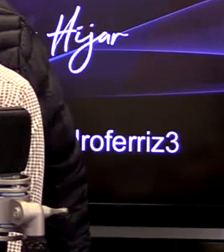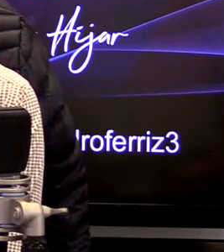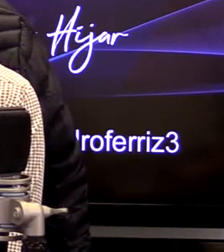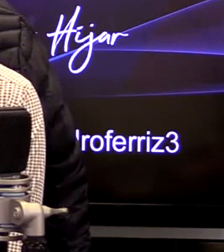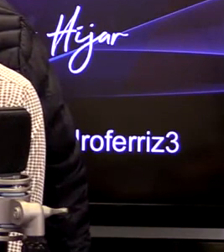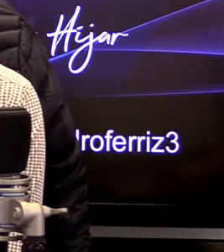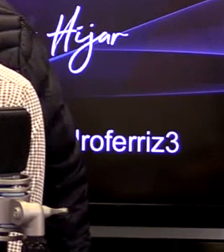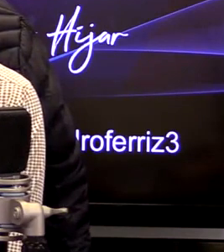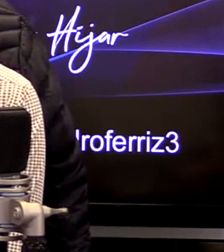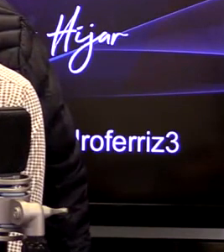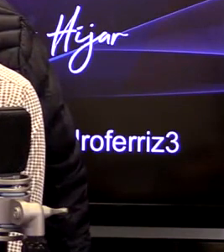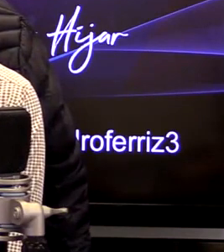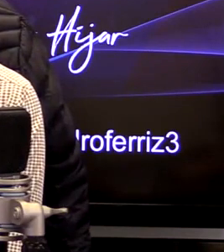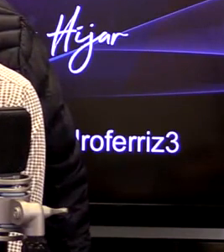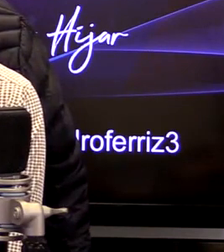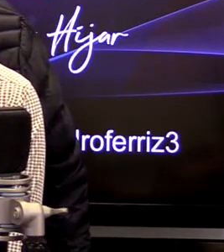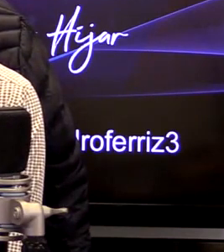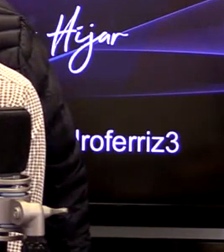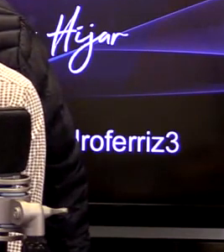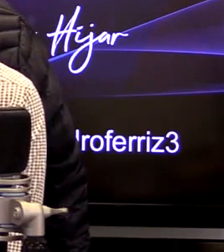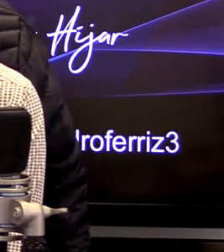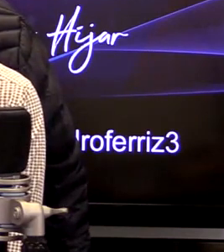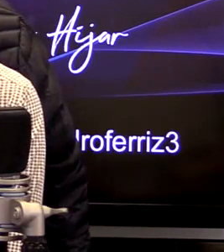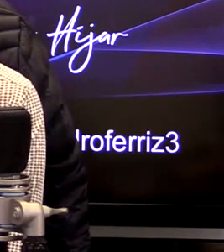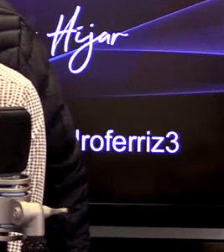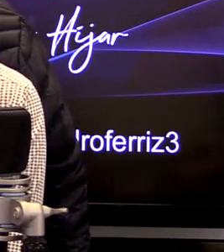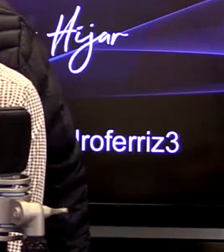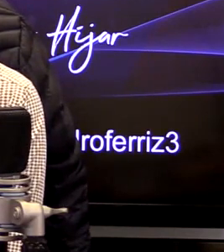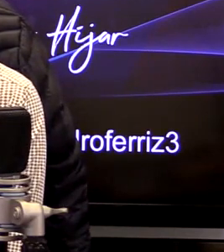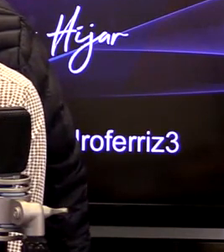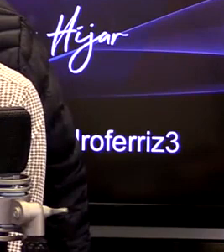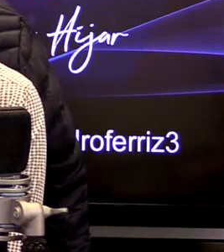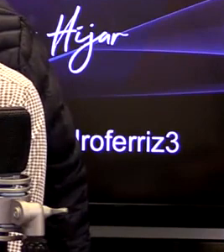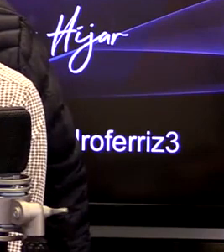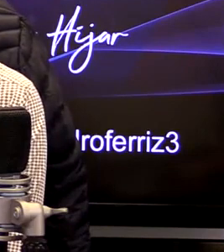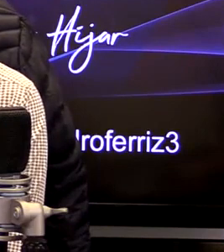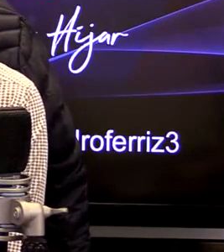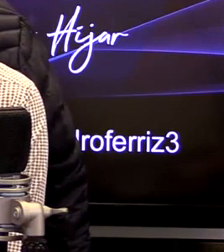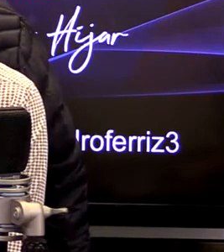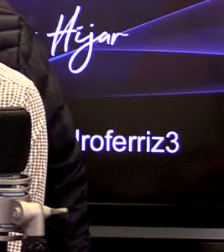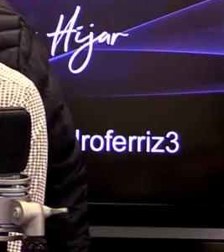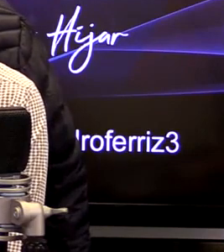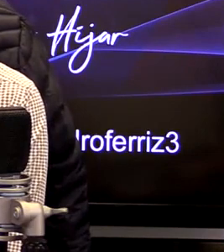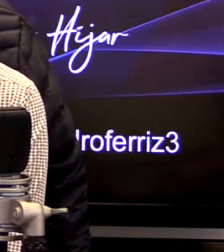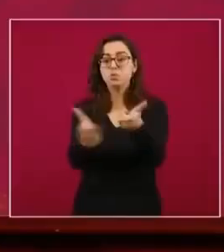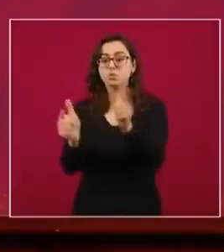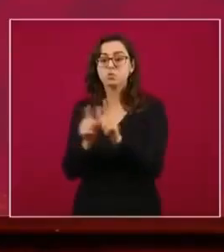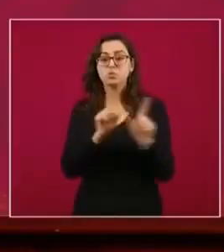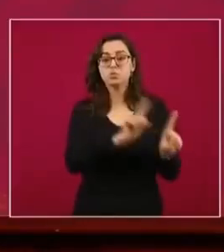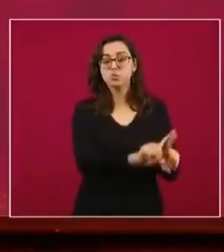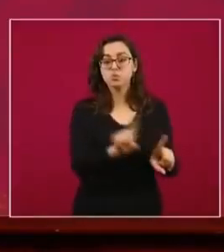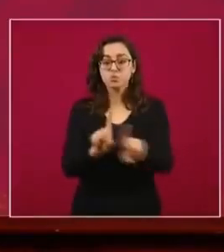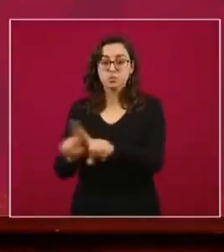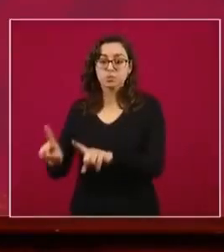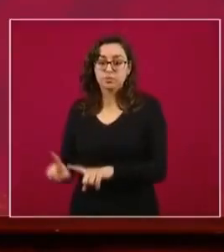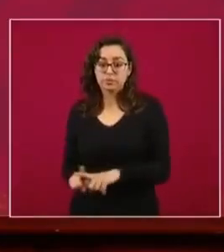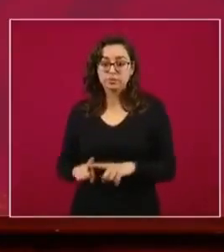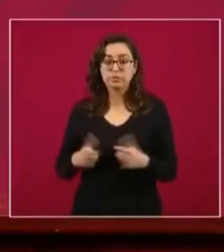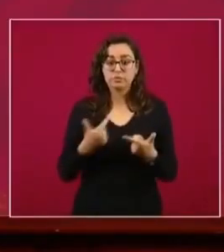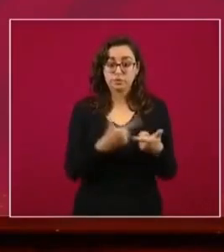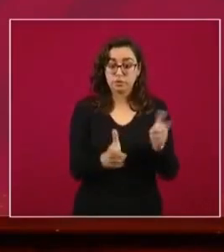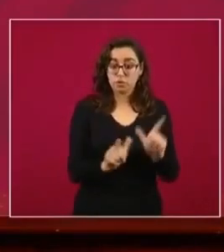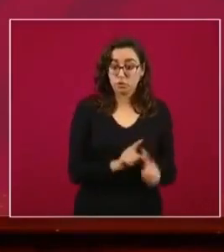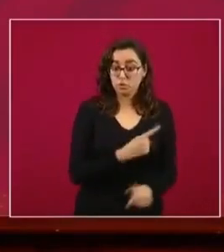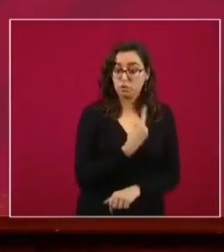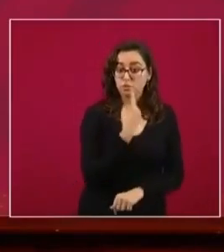a la Salud argumentara que dicho plan iniciaría la tercera semana de diciembre. La fase 1 empieza con